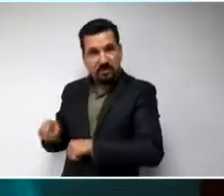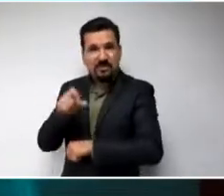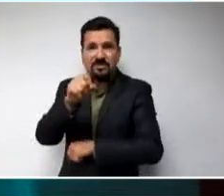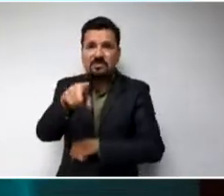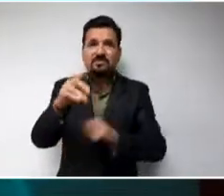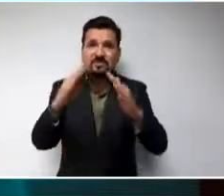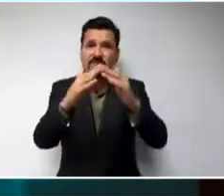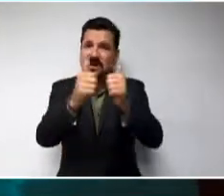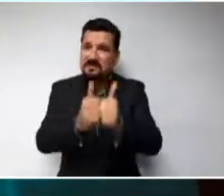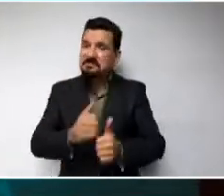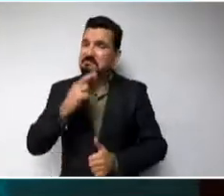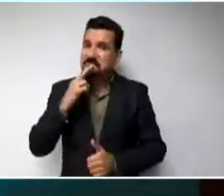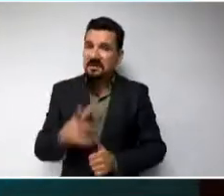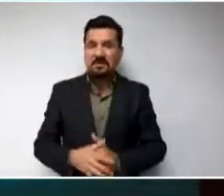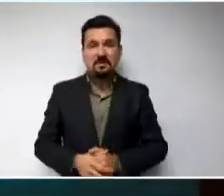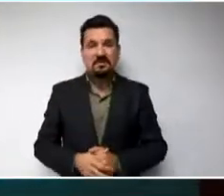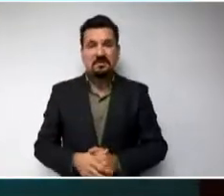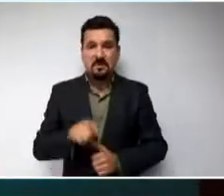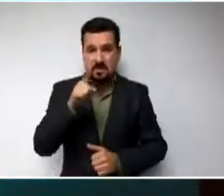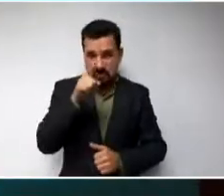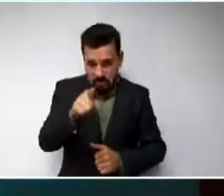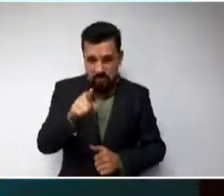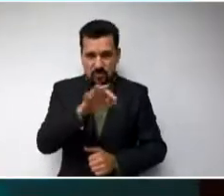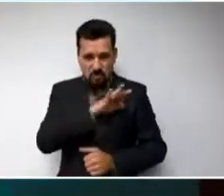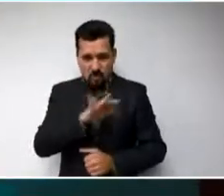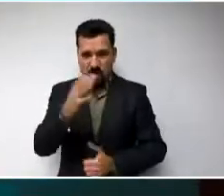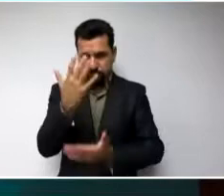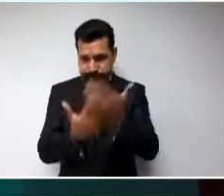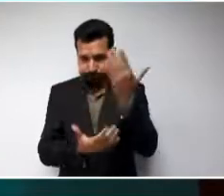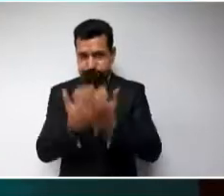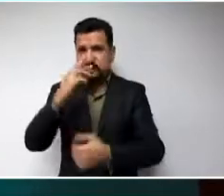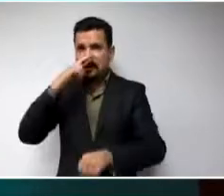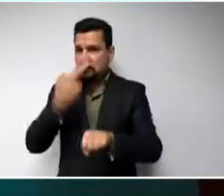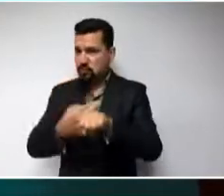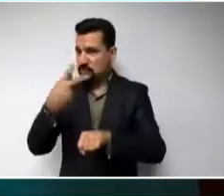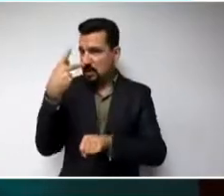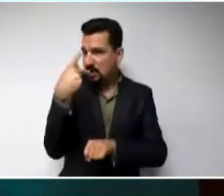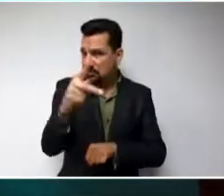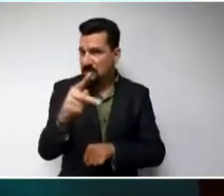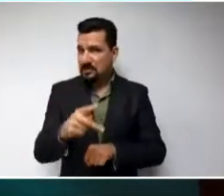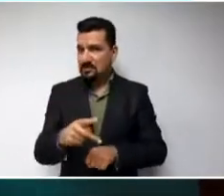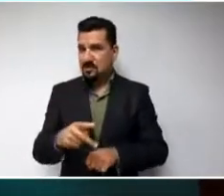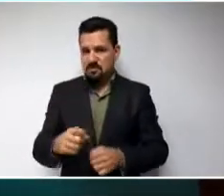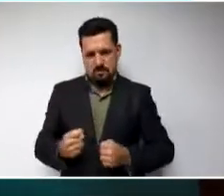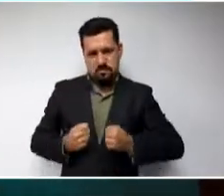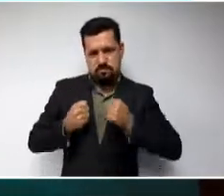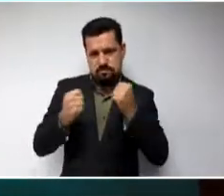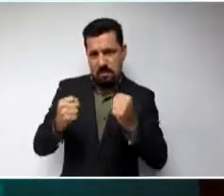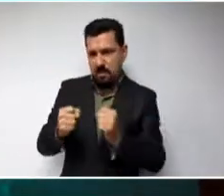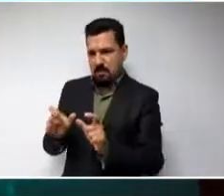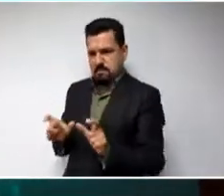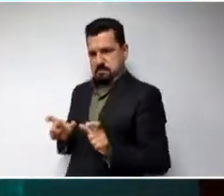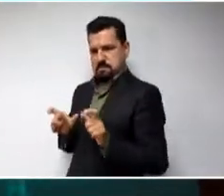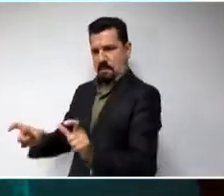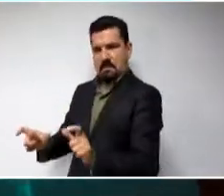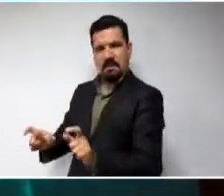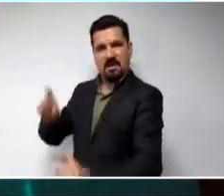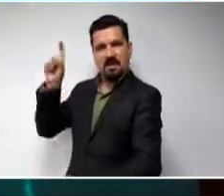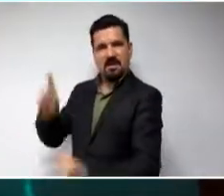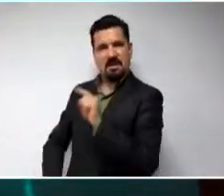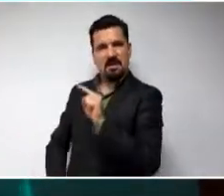casa tú tienes en tus manos el poder más importante para detener los contagios